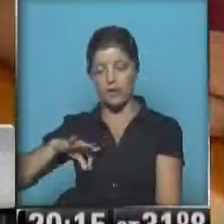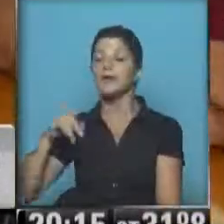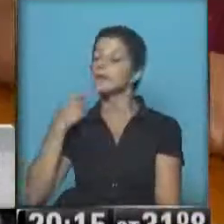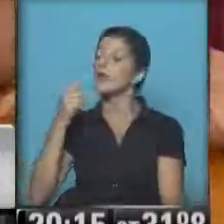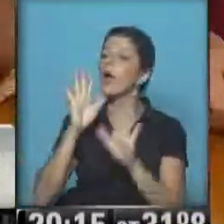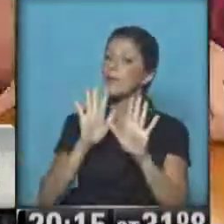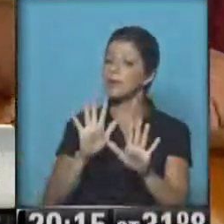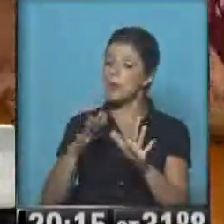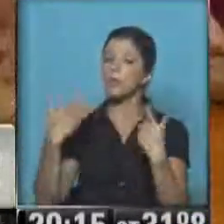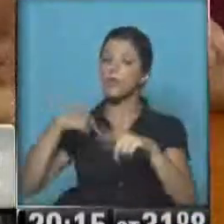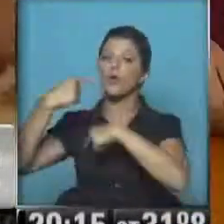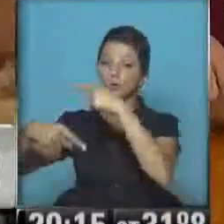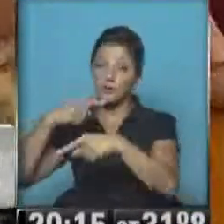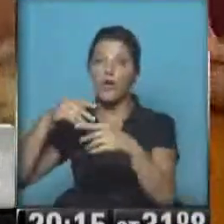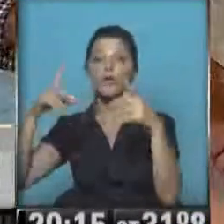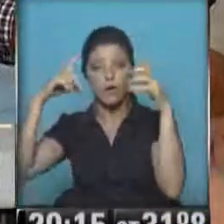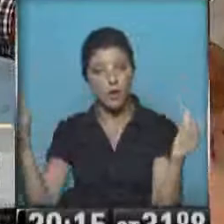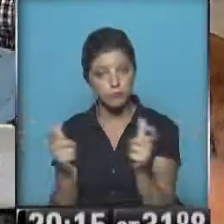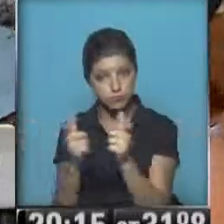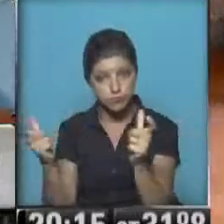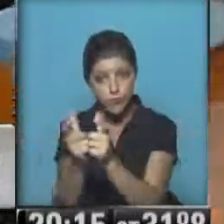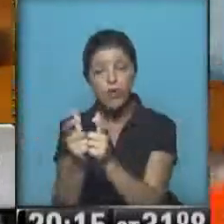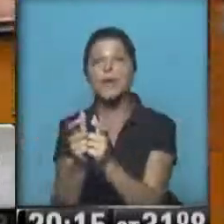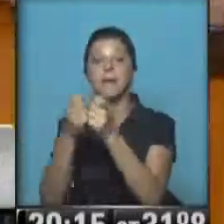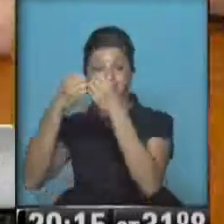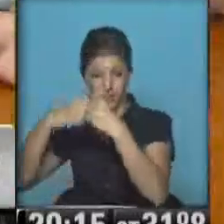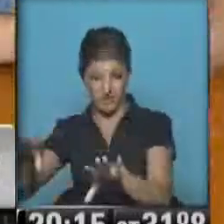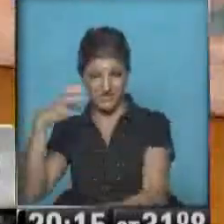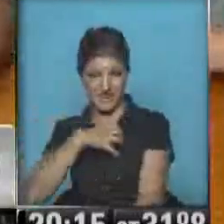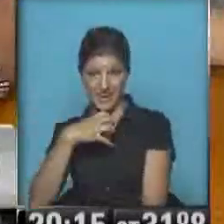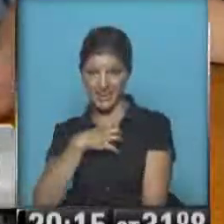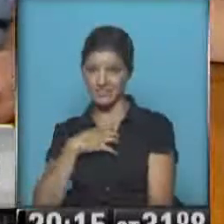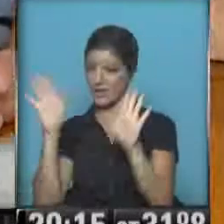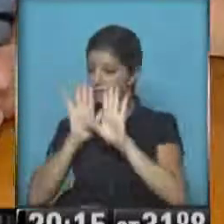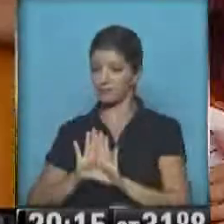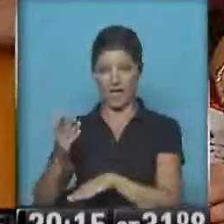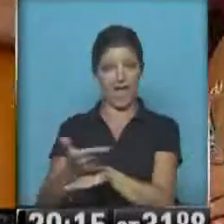"Esperamos poder continuar con este tipo de encuentros para llegar al inicio de clases ordenadamente".